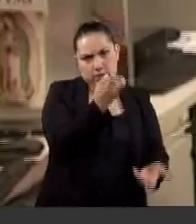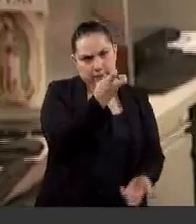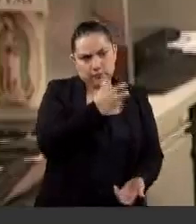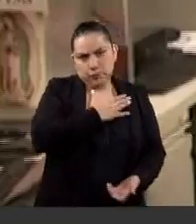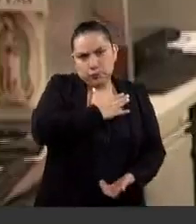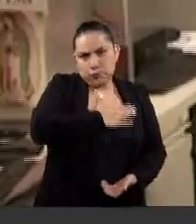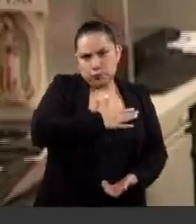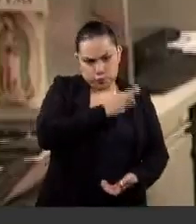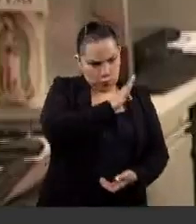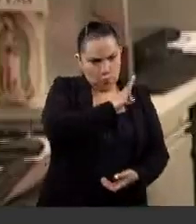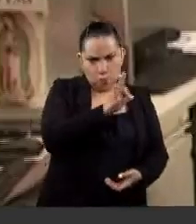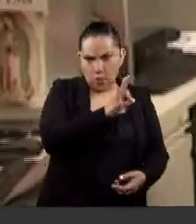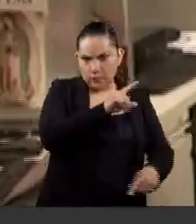sus funciones como legisladores